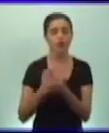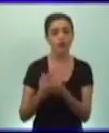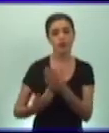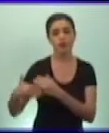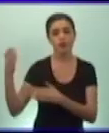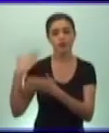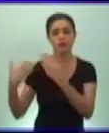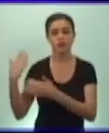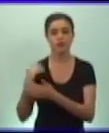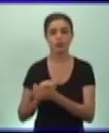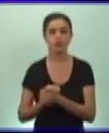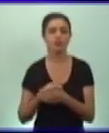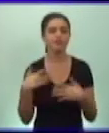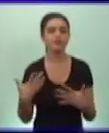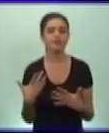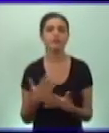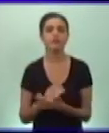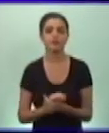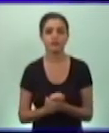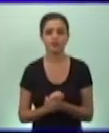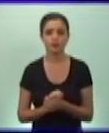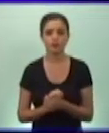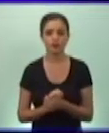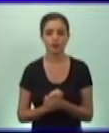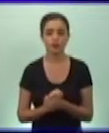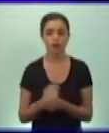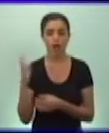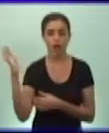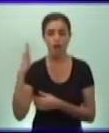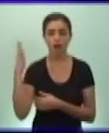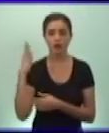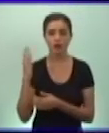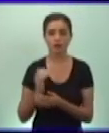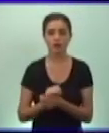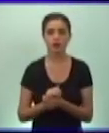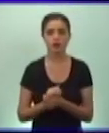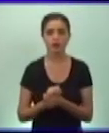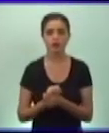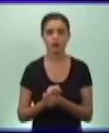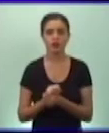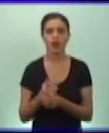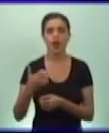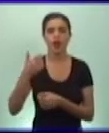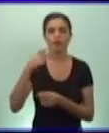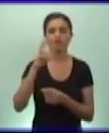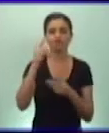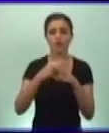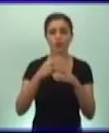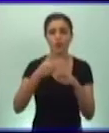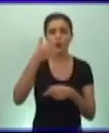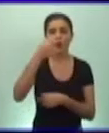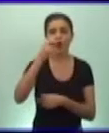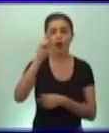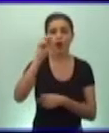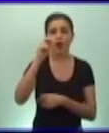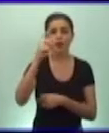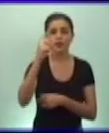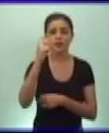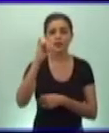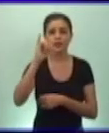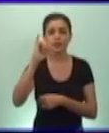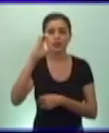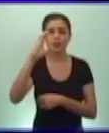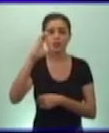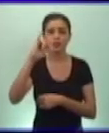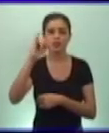anterior y es que en cuanto al clima existe el anticiclón del Atlántico Norte, que es un centro de altas